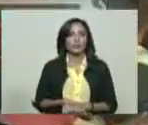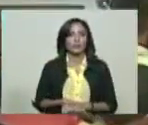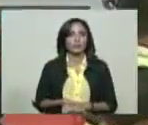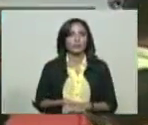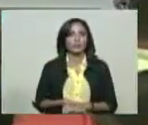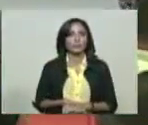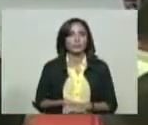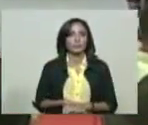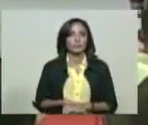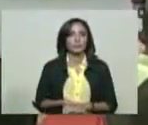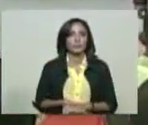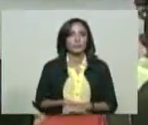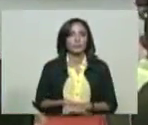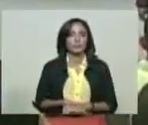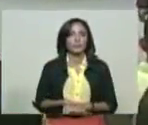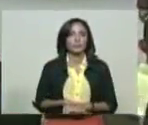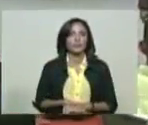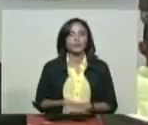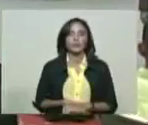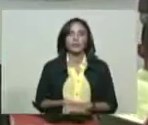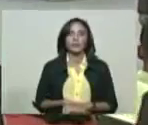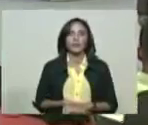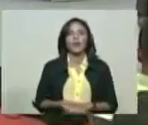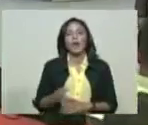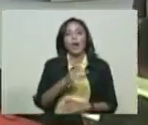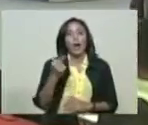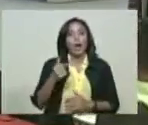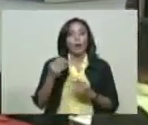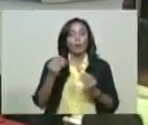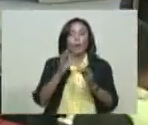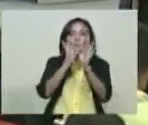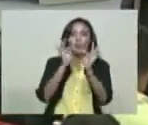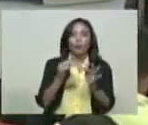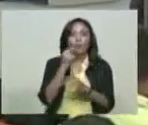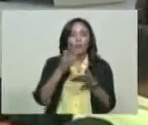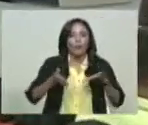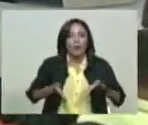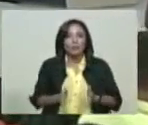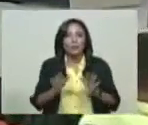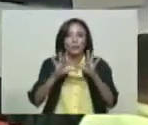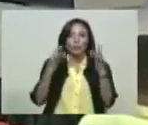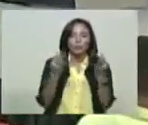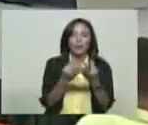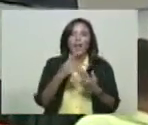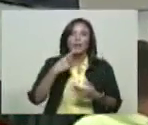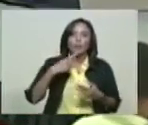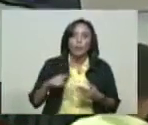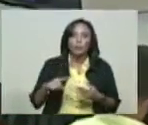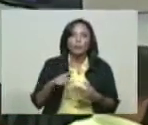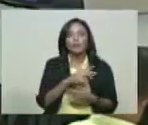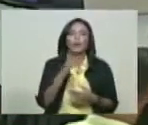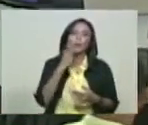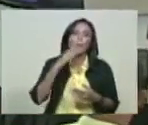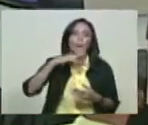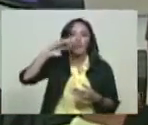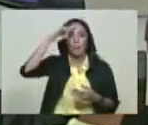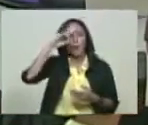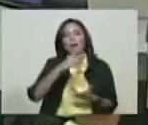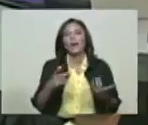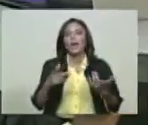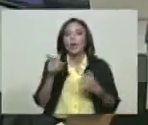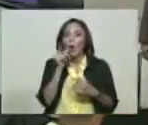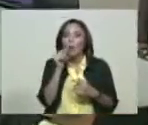la tesis de jesucristo era duro igual que la familia originaria padre y madre del compañero